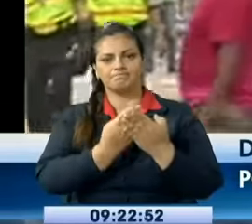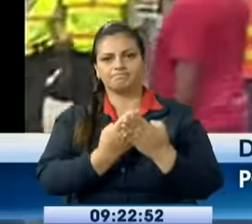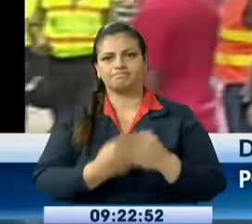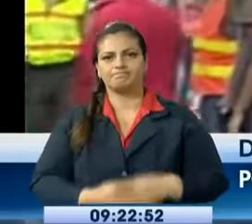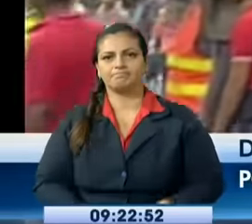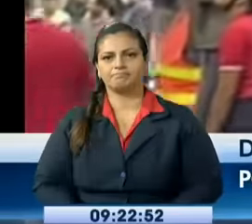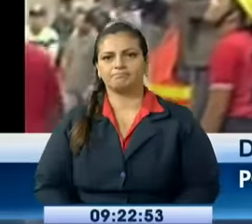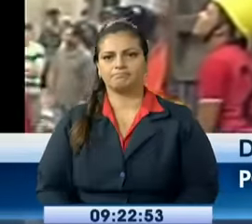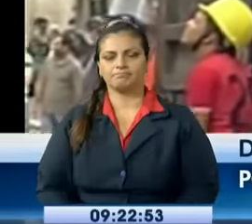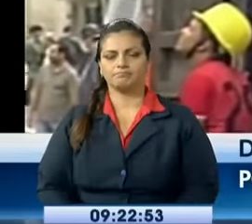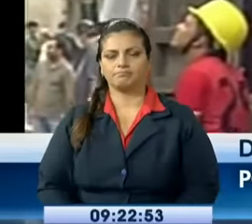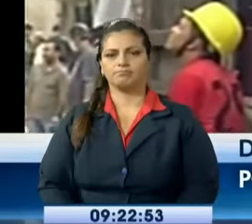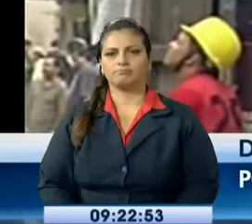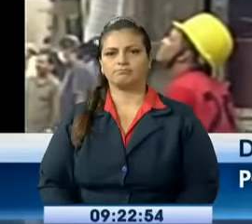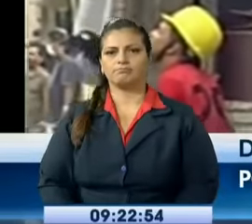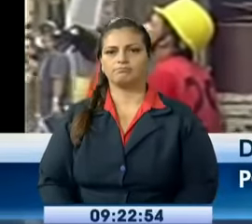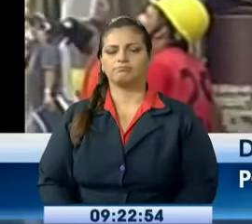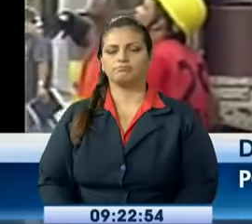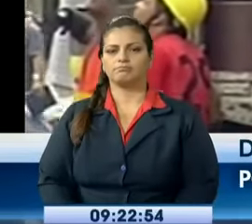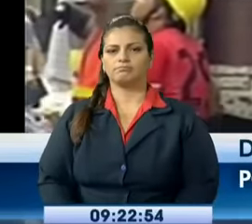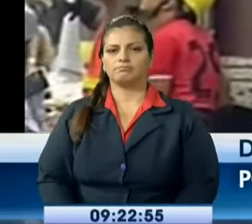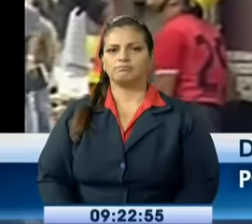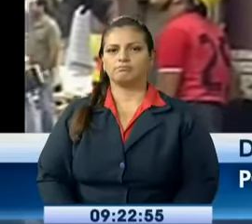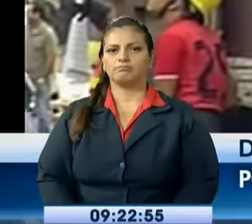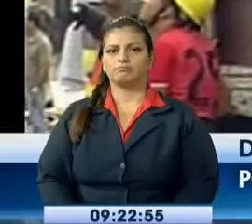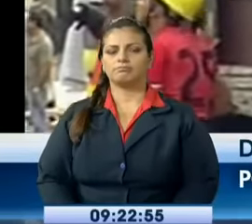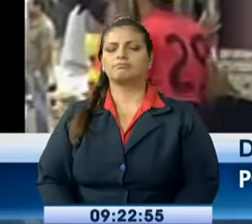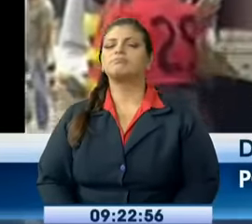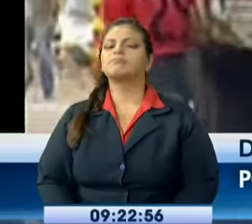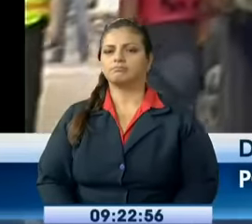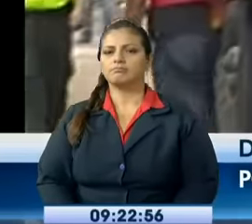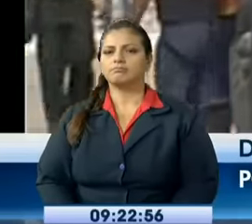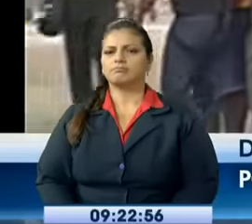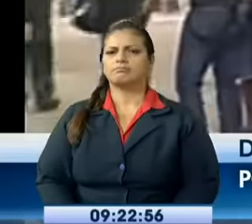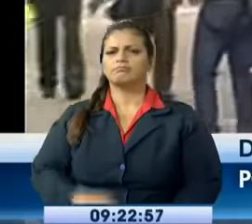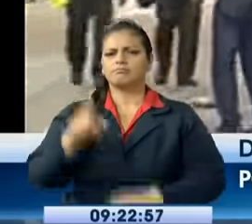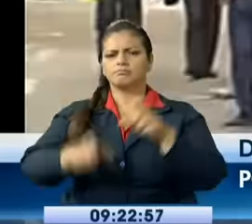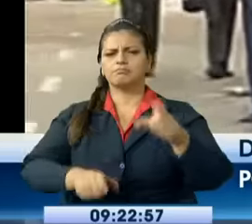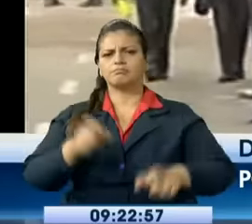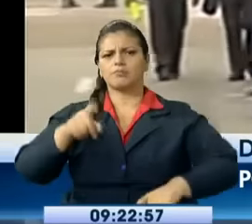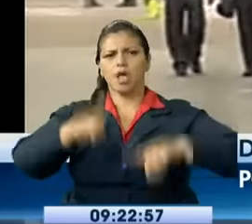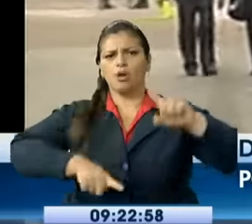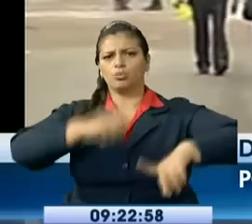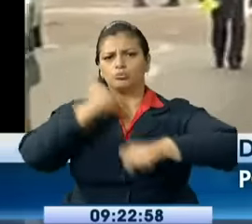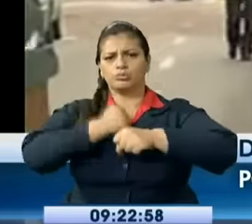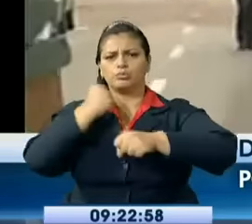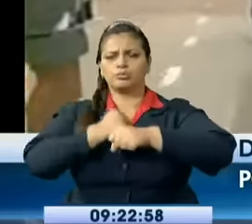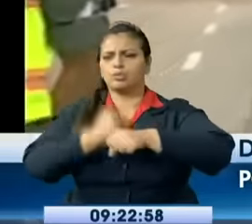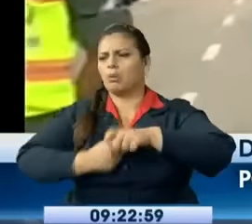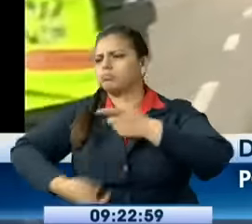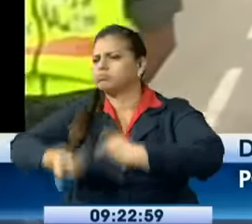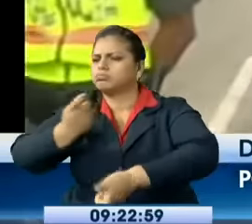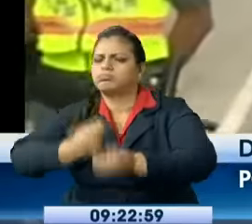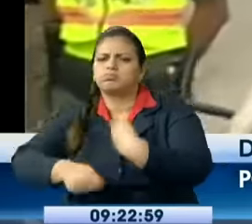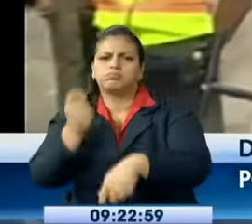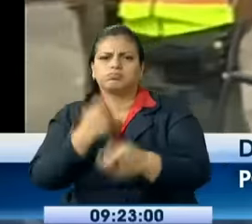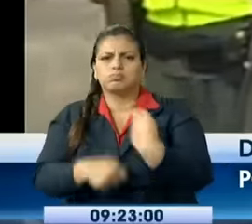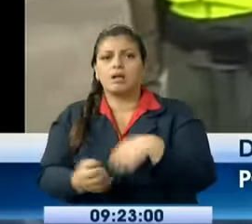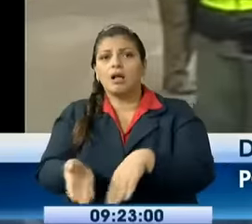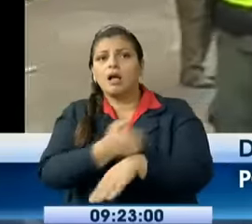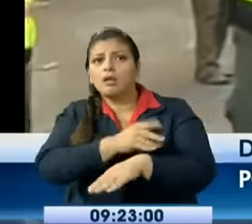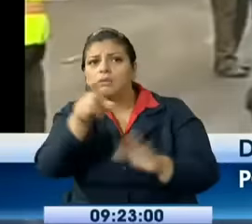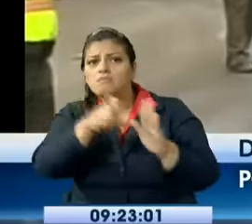impresión de algunos comerciantes que incluso ya han logrado ingresar hasta sus locales, hasta el sitio donde en su momento tenían su negocio, pero que en